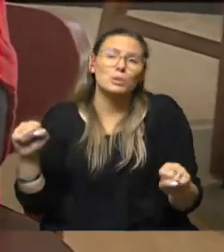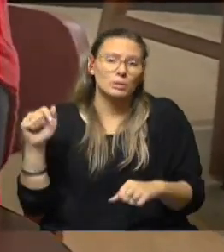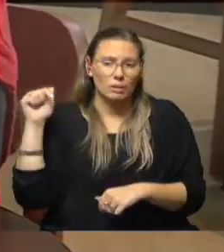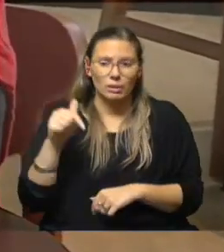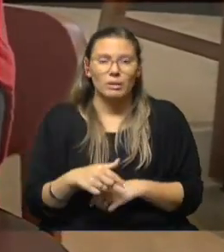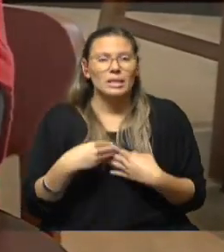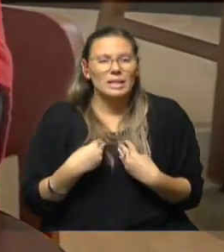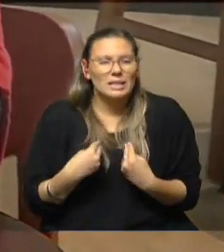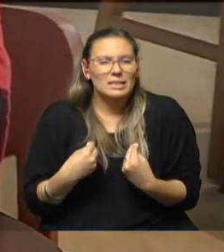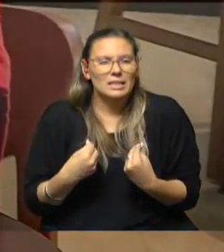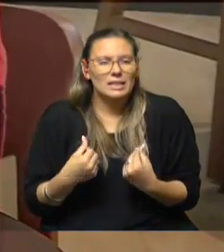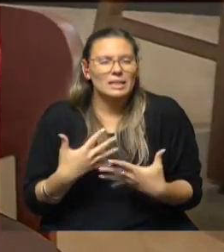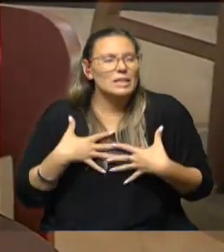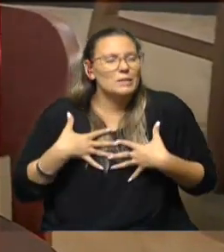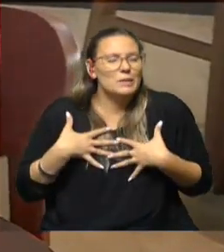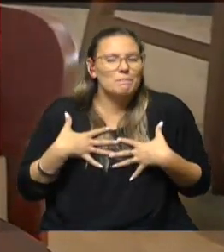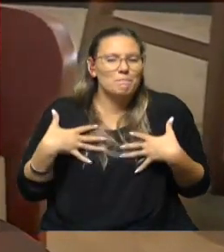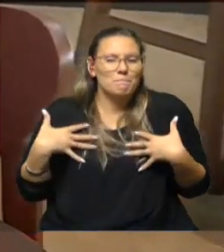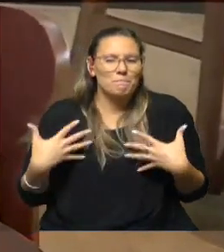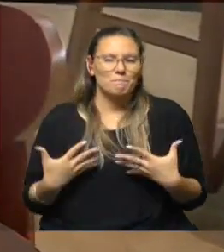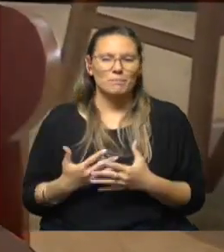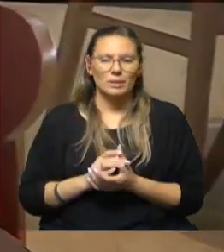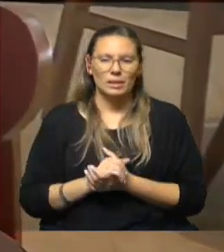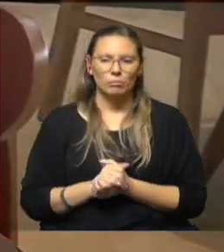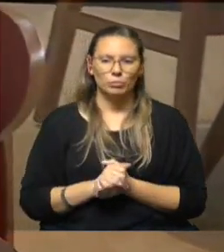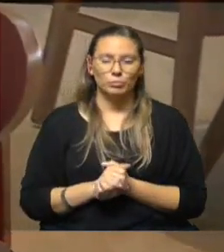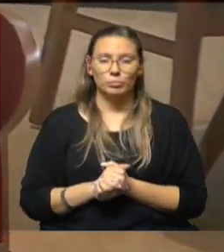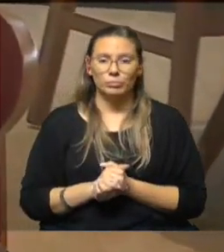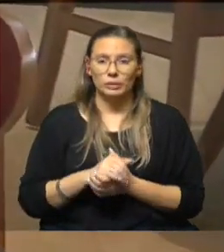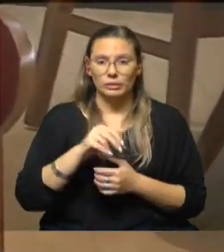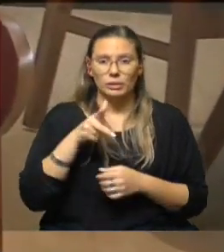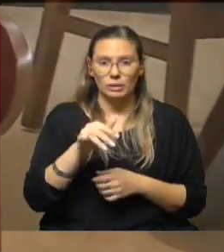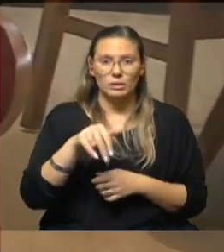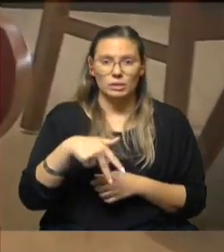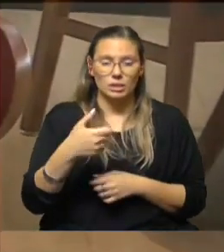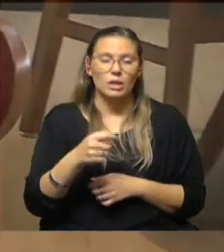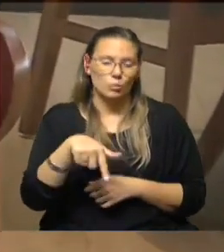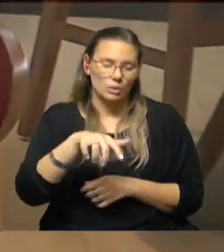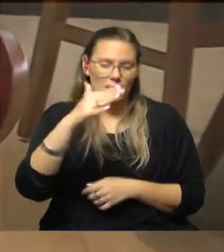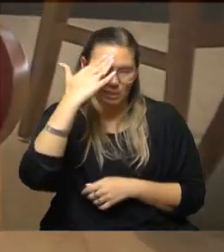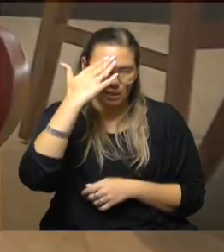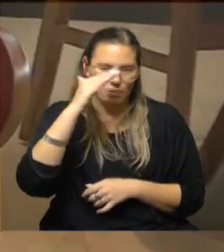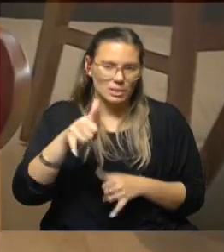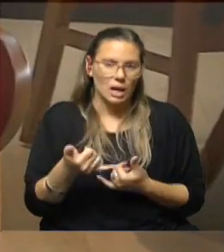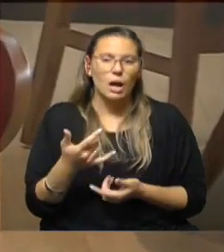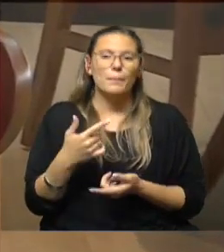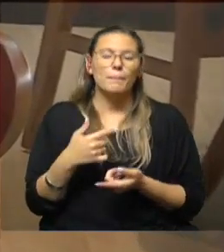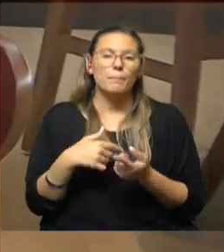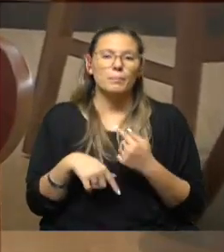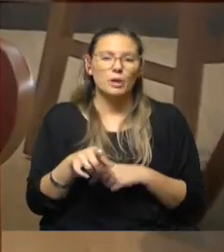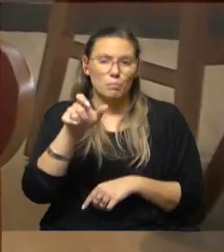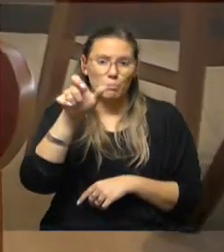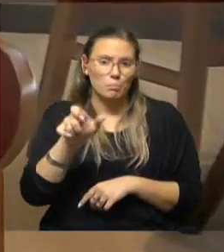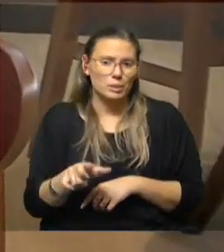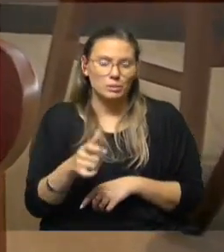¿Qué sentís de eso? ¿Qué te mueve por ahí? Bueno, mira, China, bueno, ustedes ya lo saben, pero era una